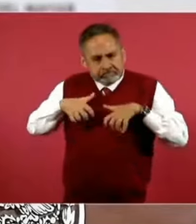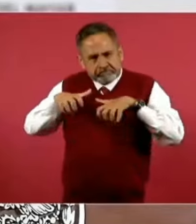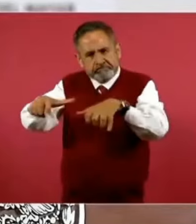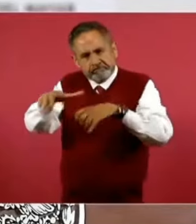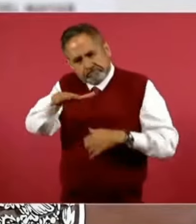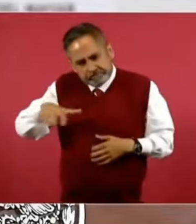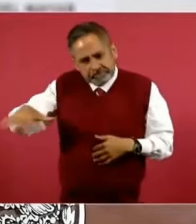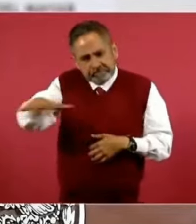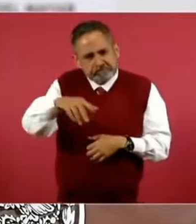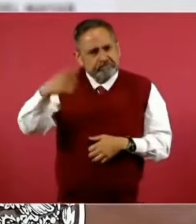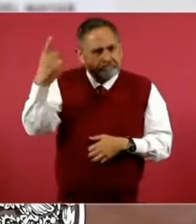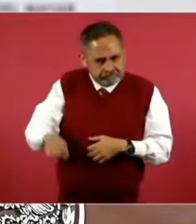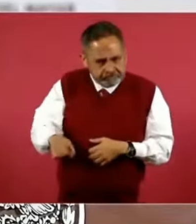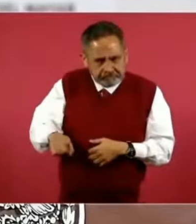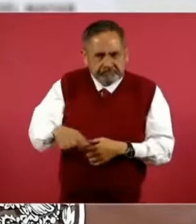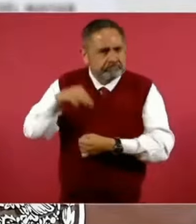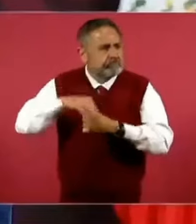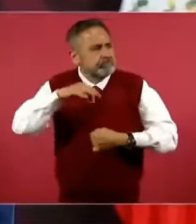Que